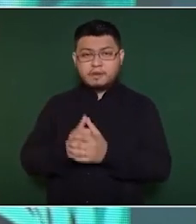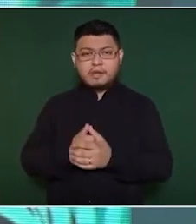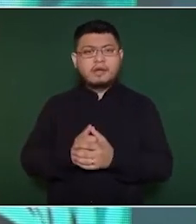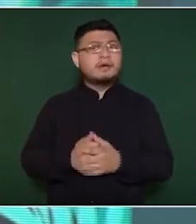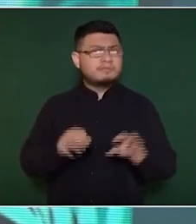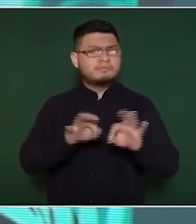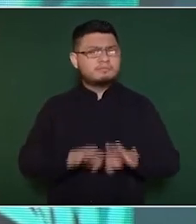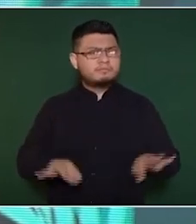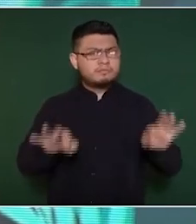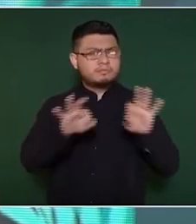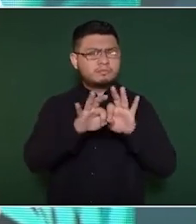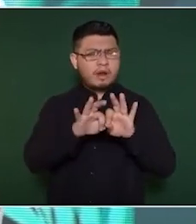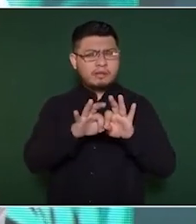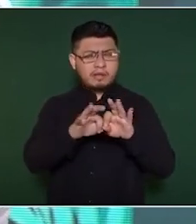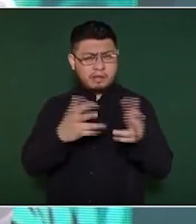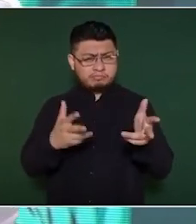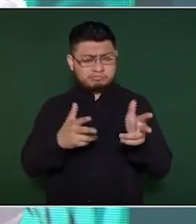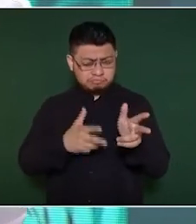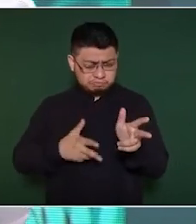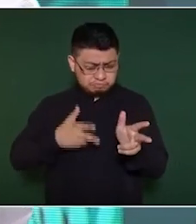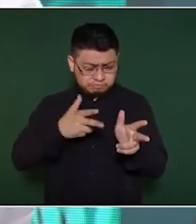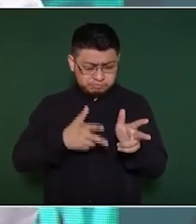los trenes